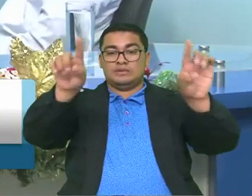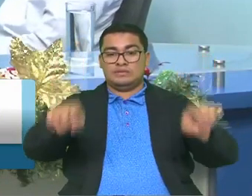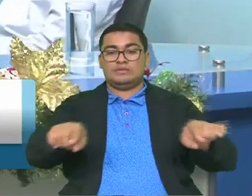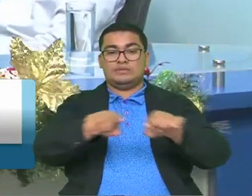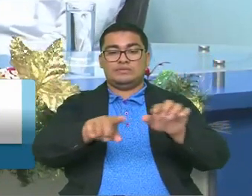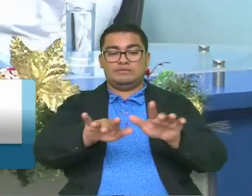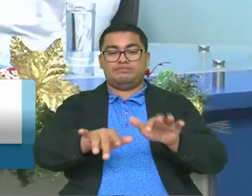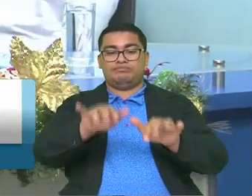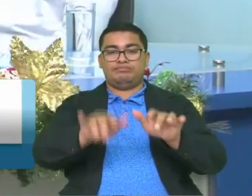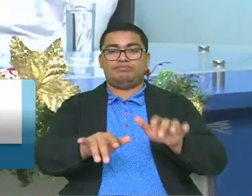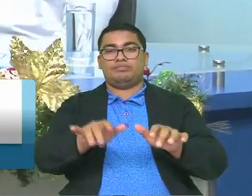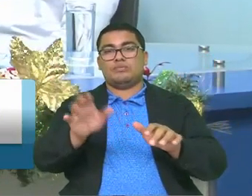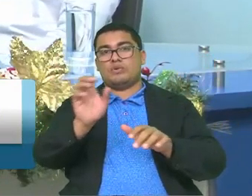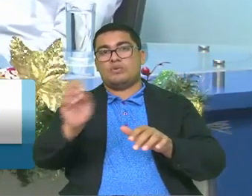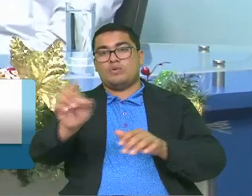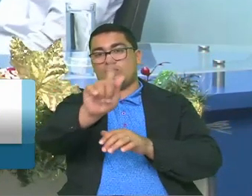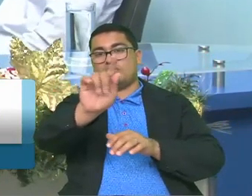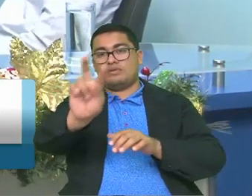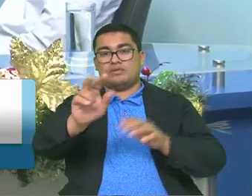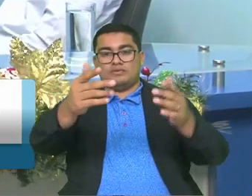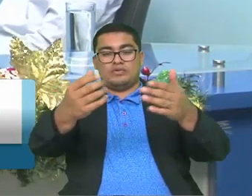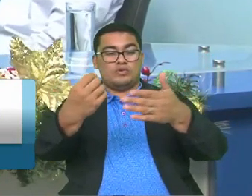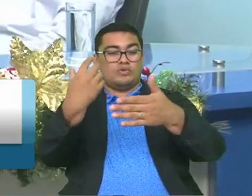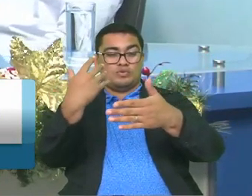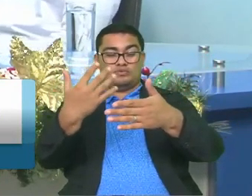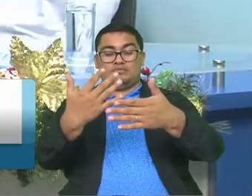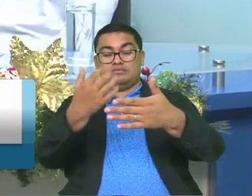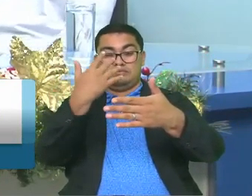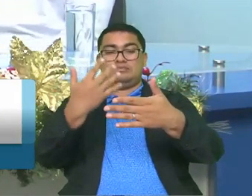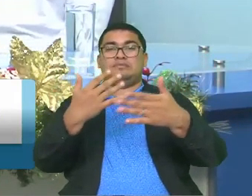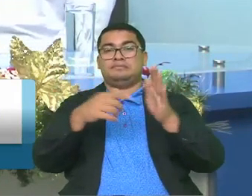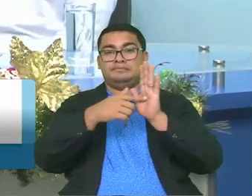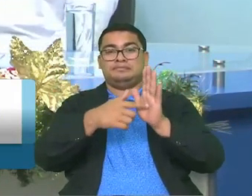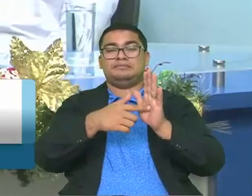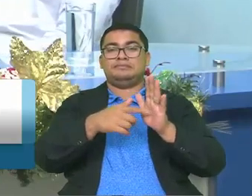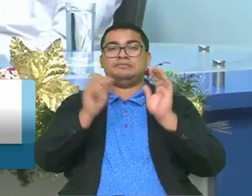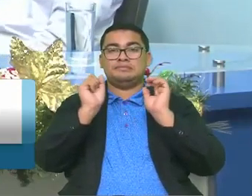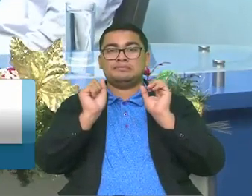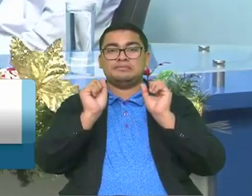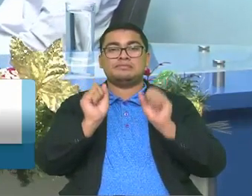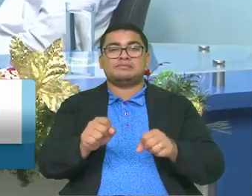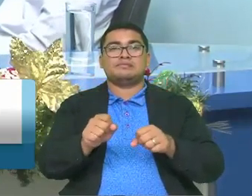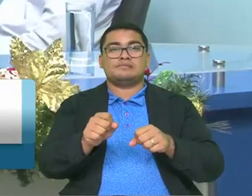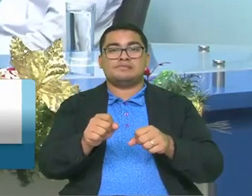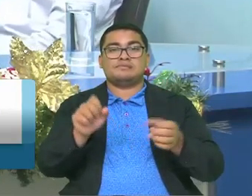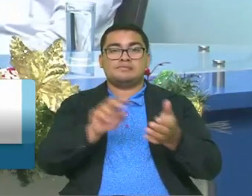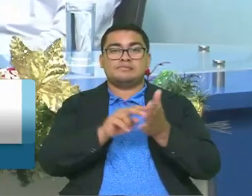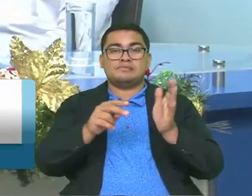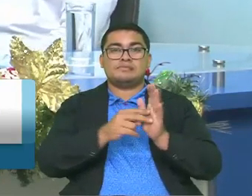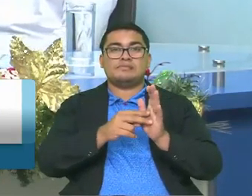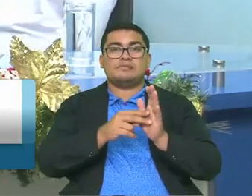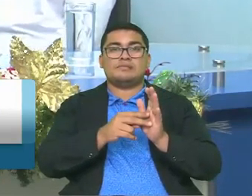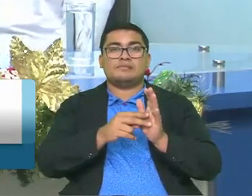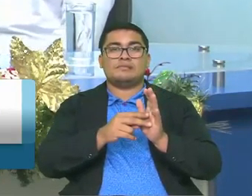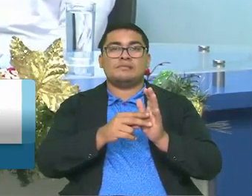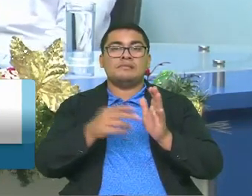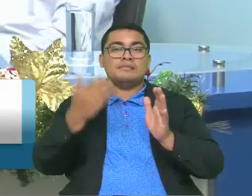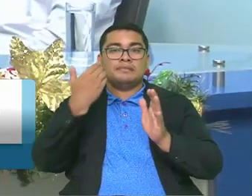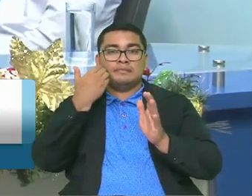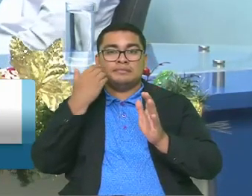computadora, frente a un monitor, este se va a percatar de manera más rápida la disminución de la agudeza visual. Pues, ya que tocó ese